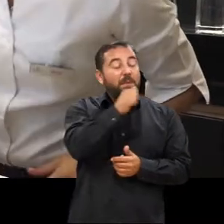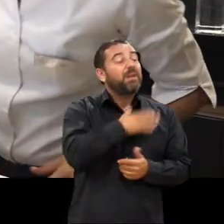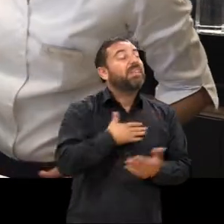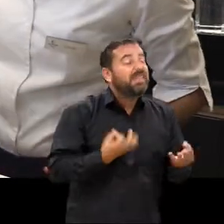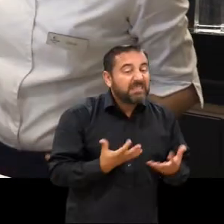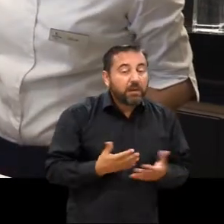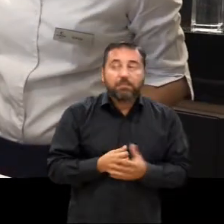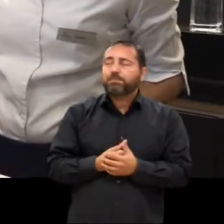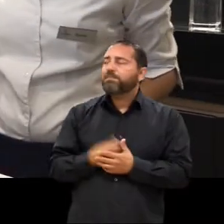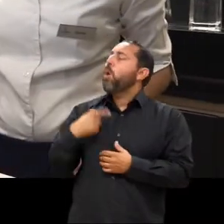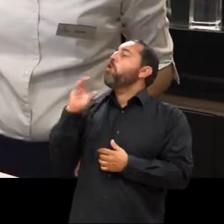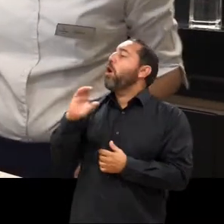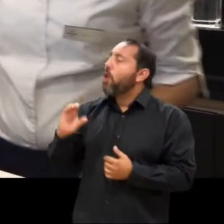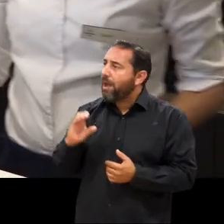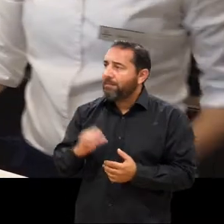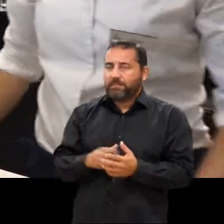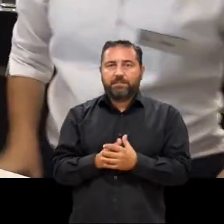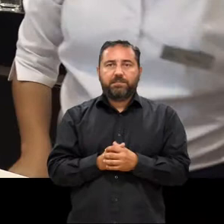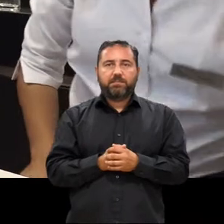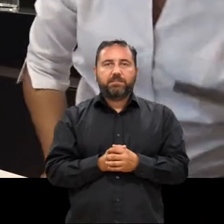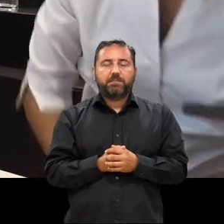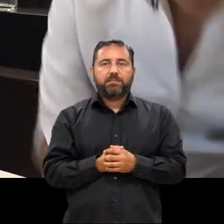DVD, ¿qué desea?